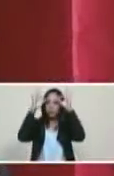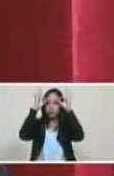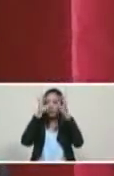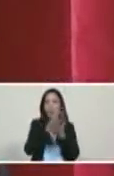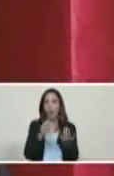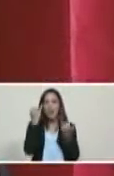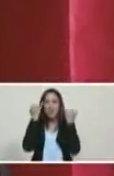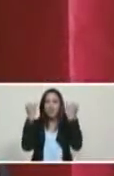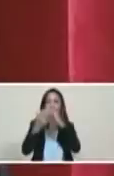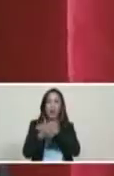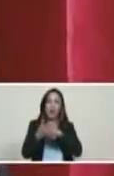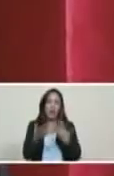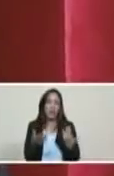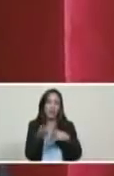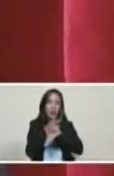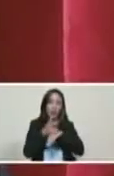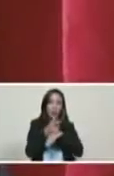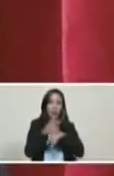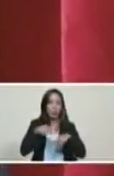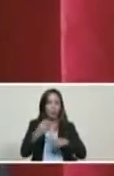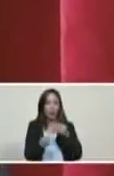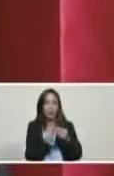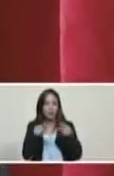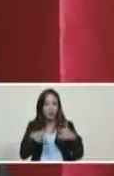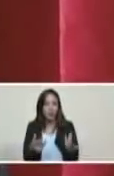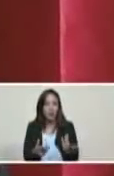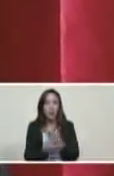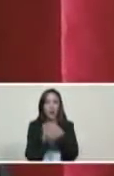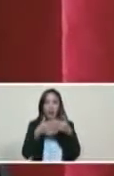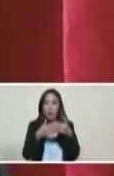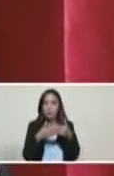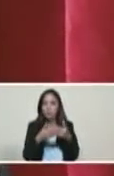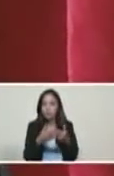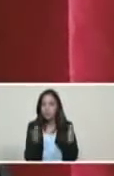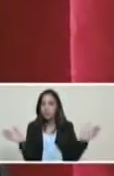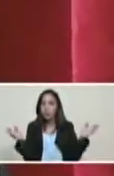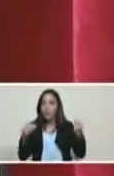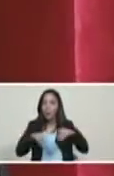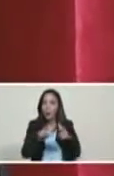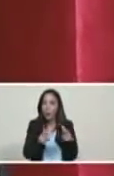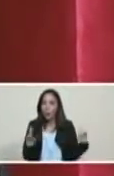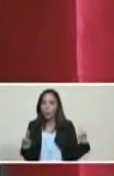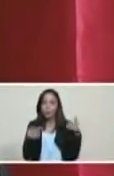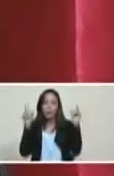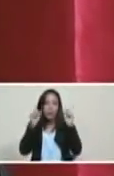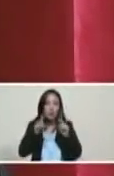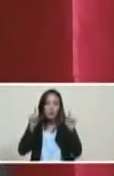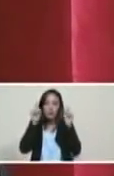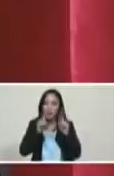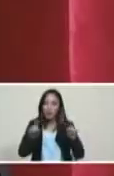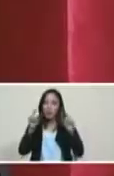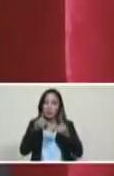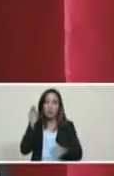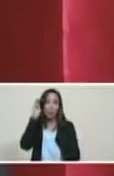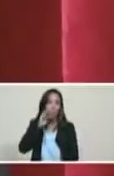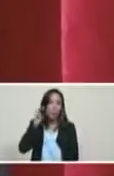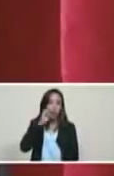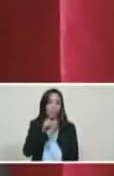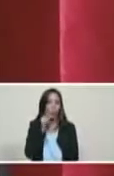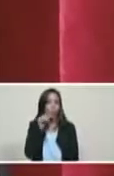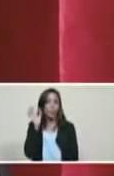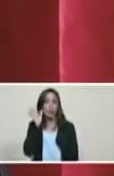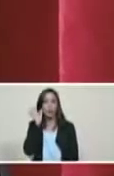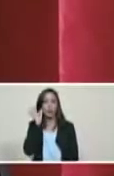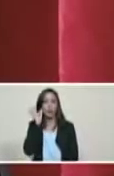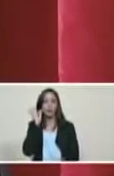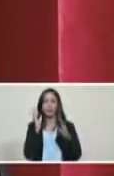públicas educativas desarrolladas en el Estado, se hizo extensiva en la formación permanente de los maestros y las maestras